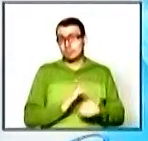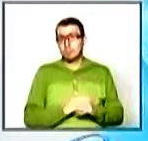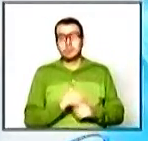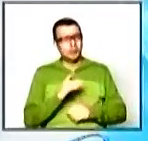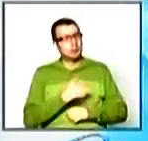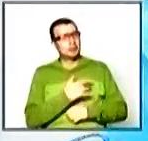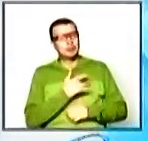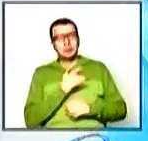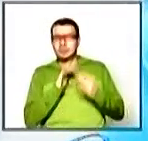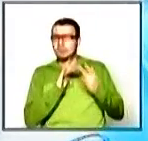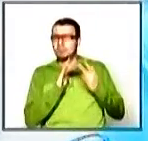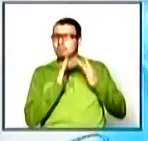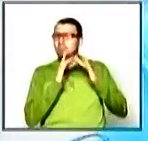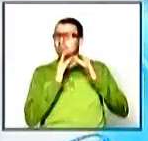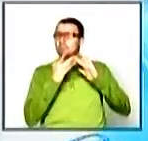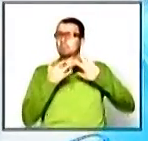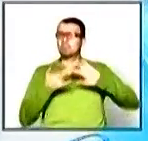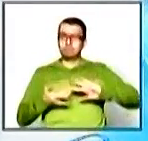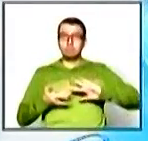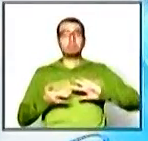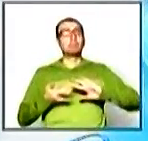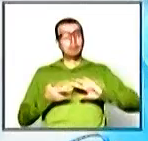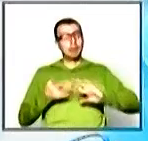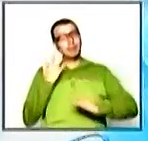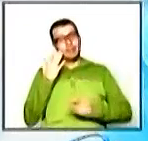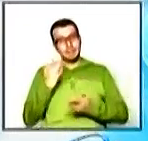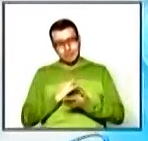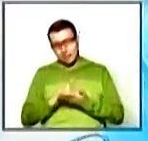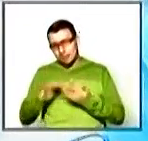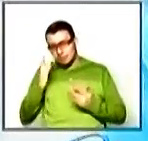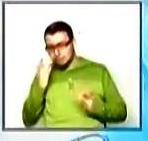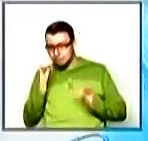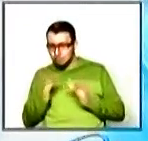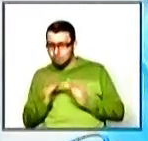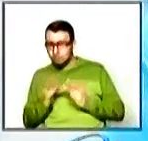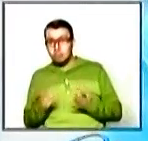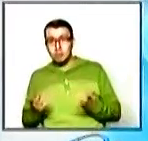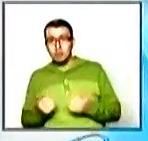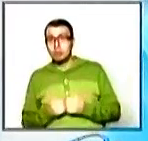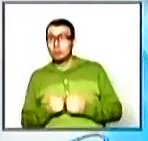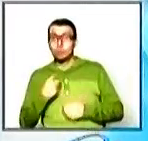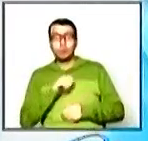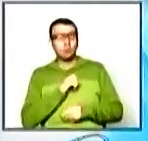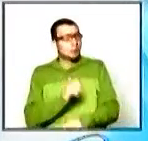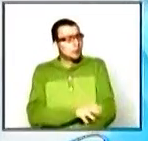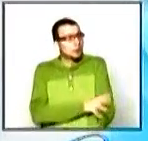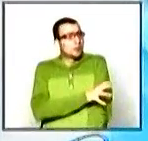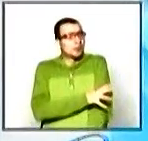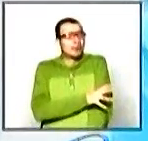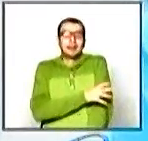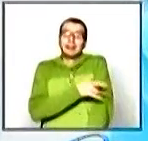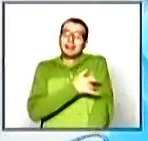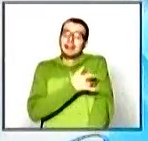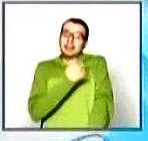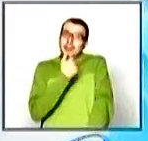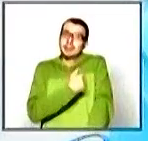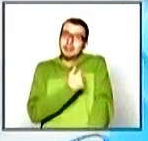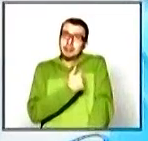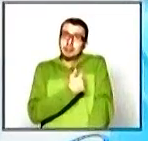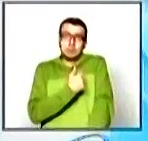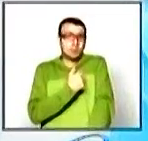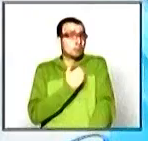nos conecta con una parte muy limpia de nosotros, sobre todo porque empezamos emocionalmente a sentirnos bien. Es muy